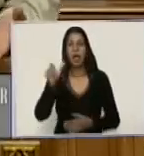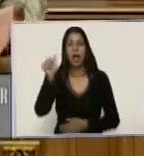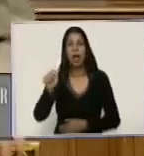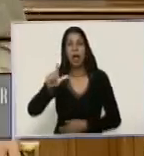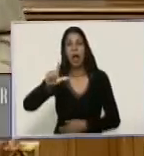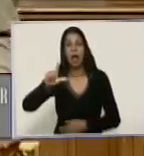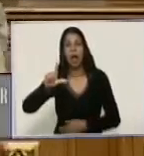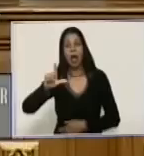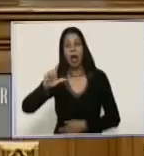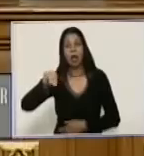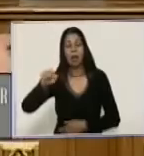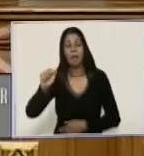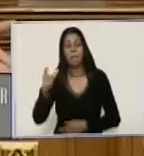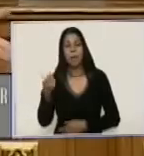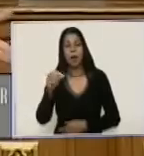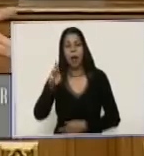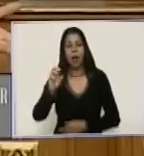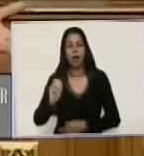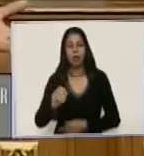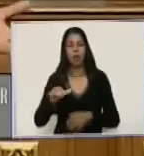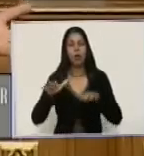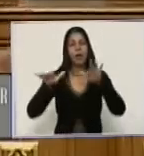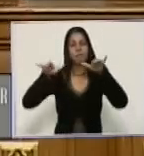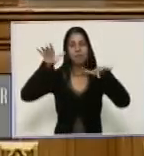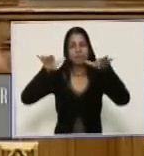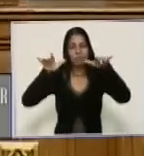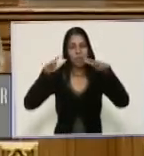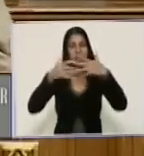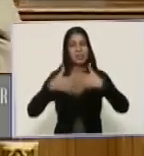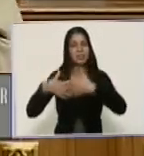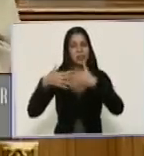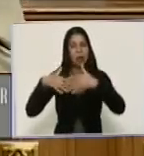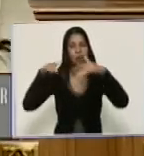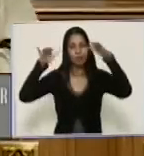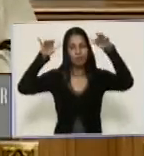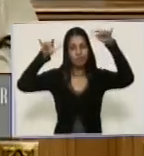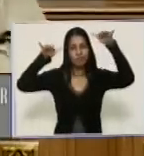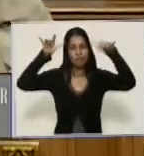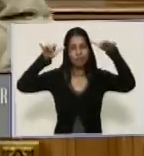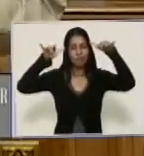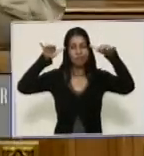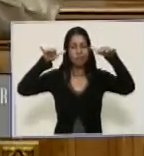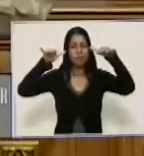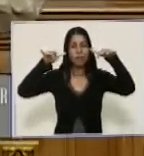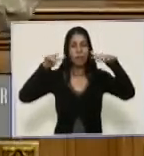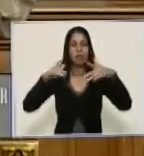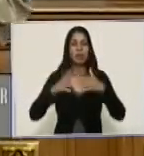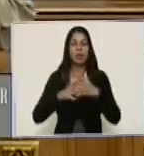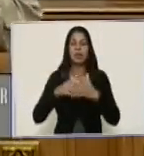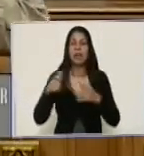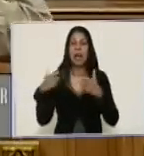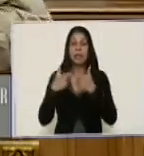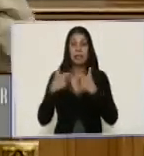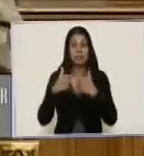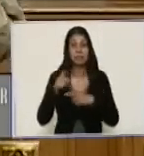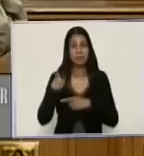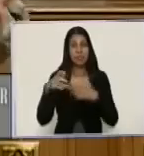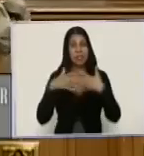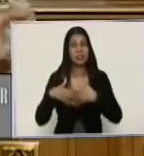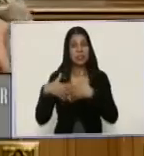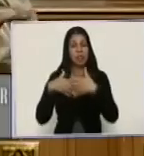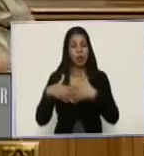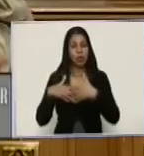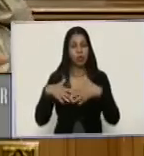es un adláter, es un lacayo. Es solo eso, es una herramienta. Nuestro enemigo es mucho